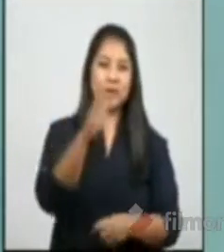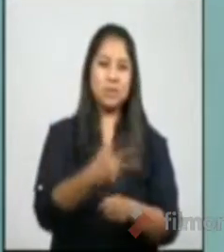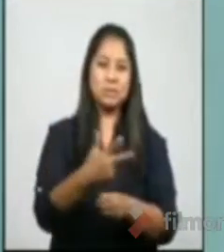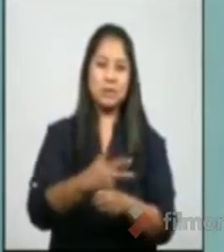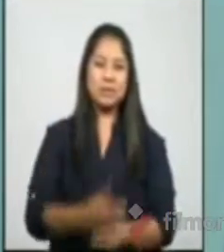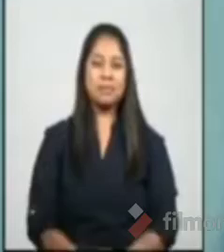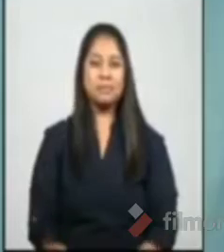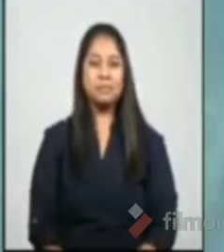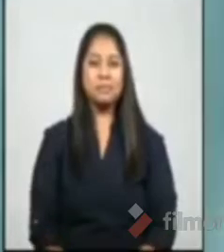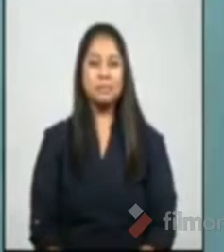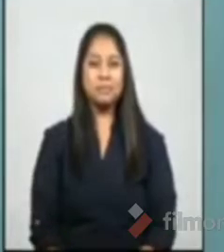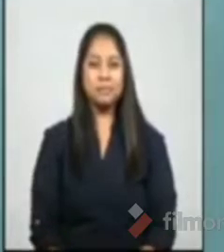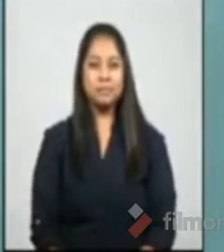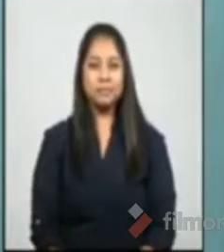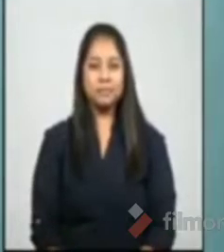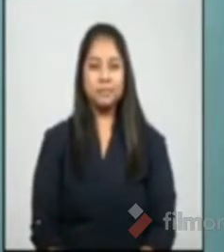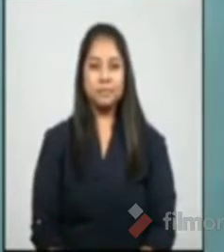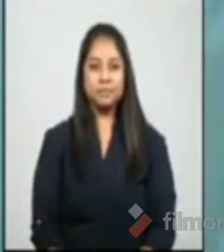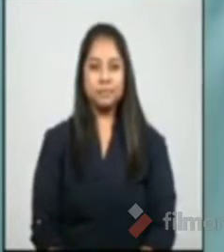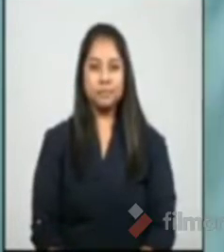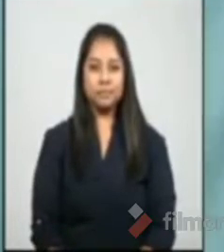Guatemala.